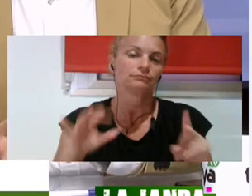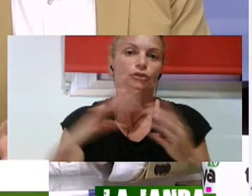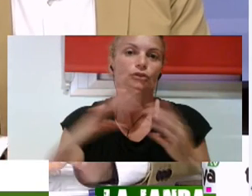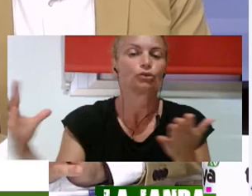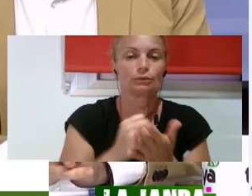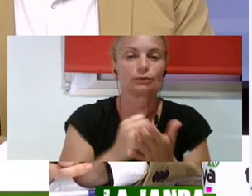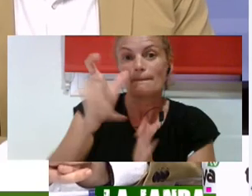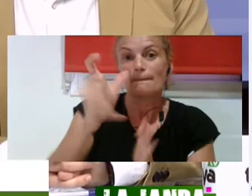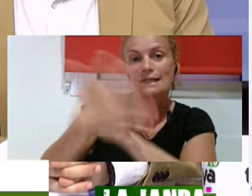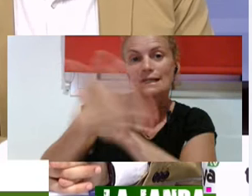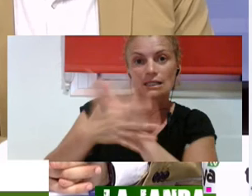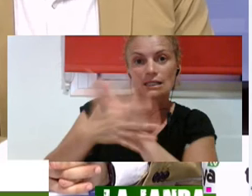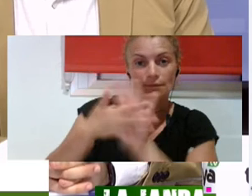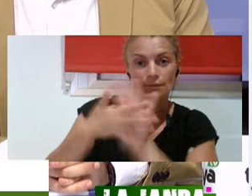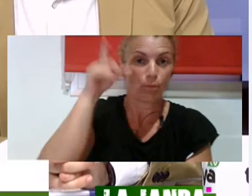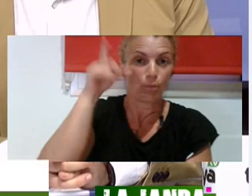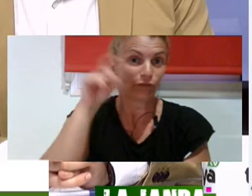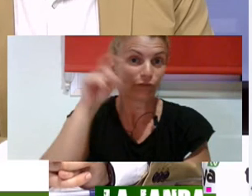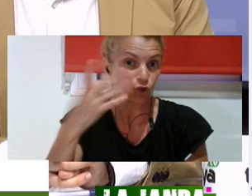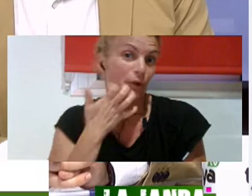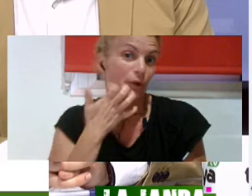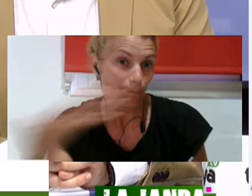signantes, creo que se dice, ¿no?